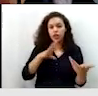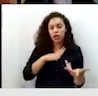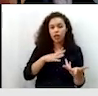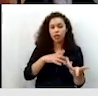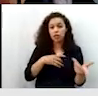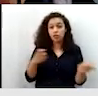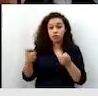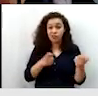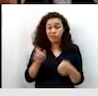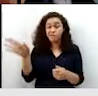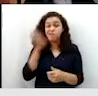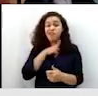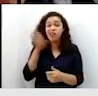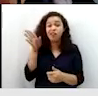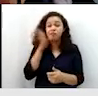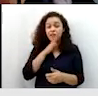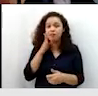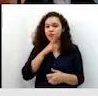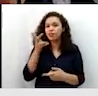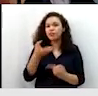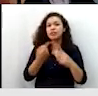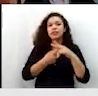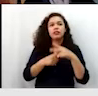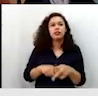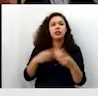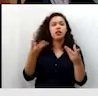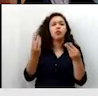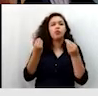control, vamos a empezar con muchas